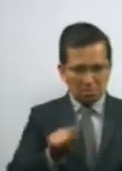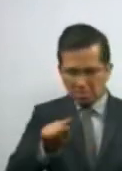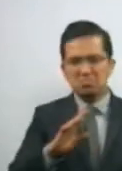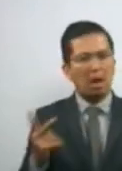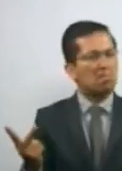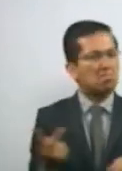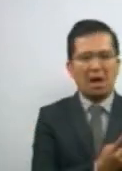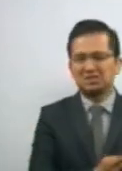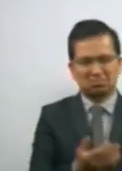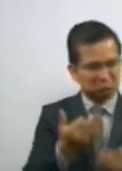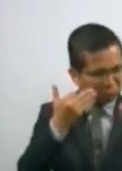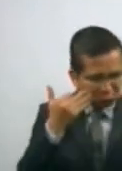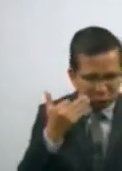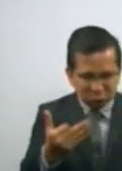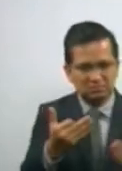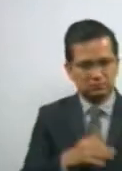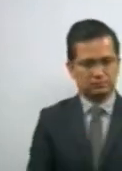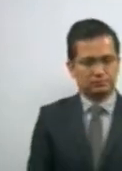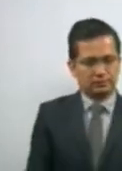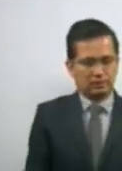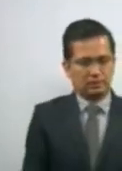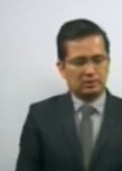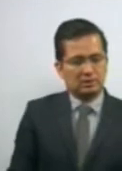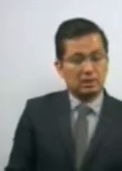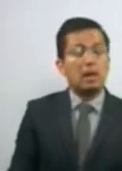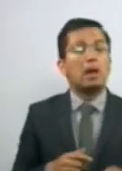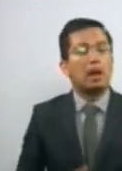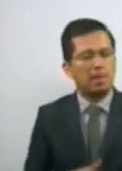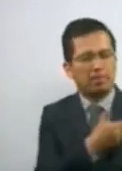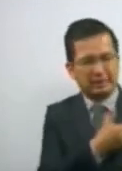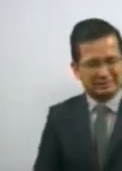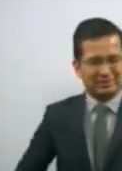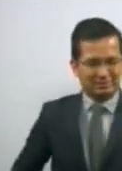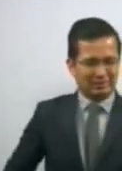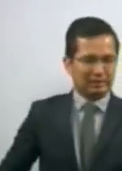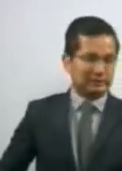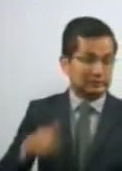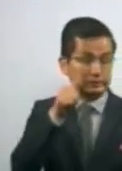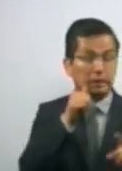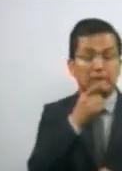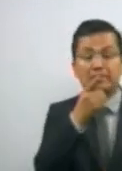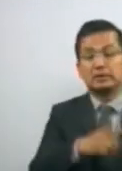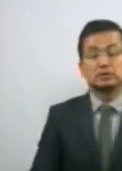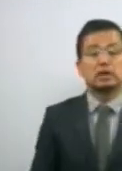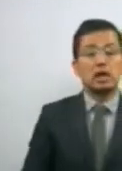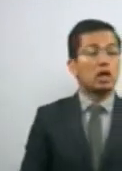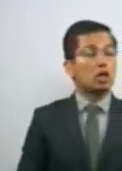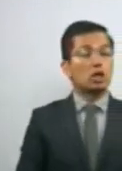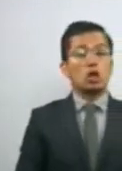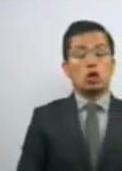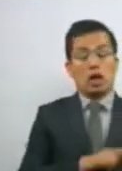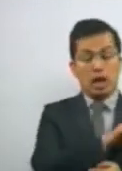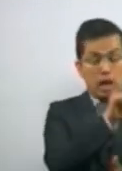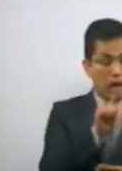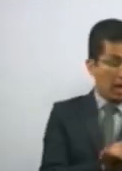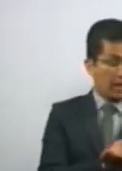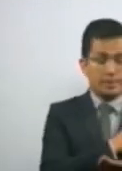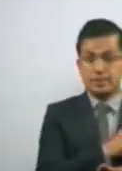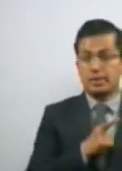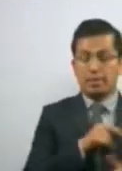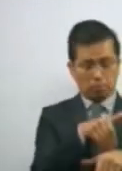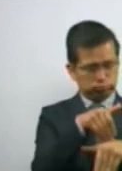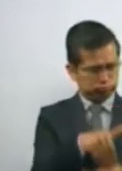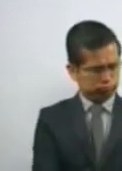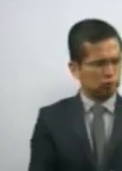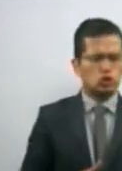comprobar. El presidente ha dicho muchas veces, dice, al margen de la ley nada y por encima de la ley nadie.